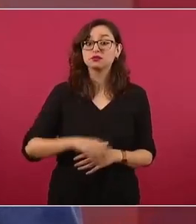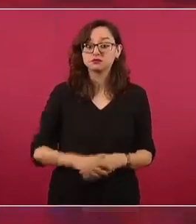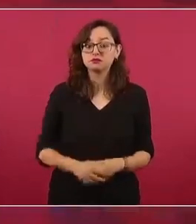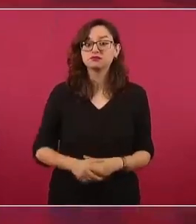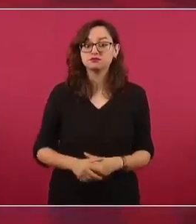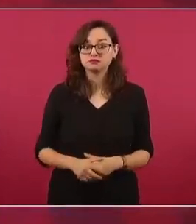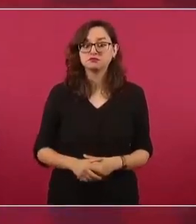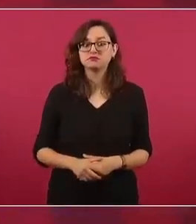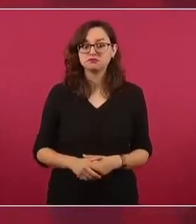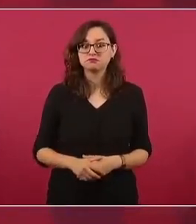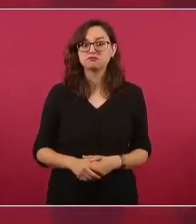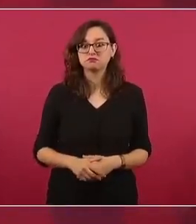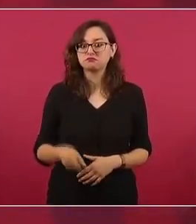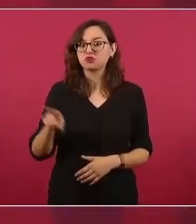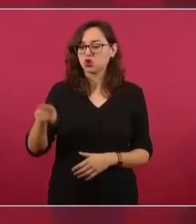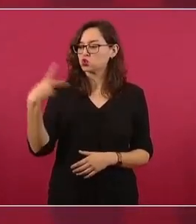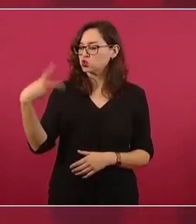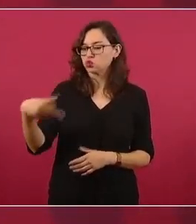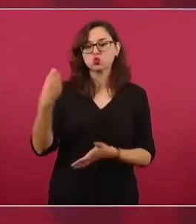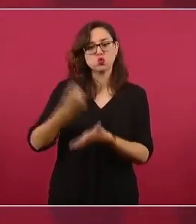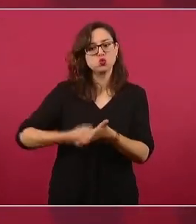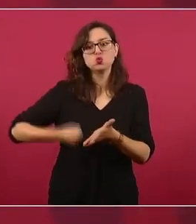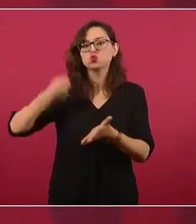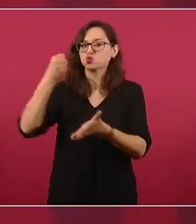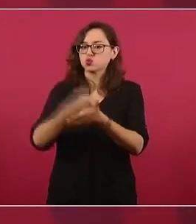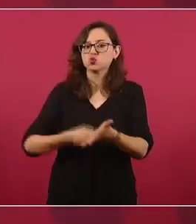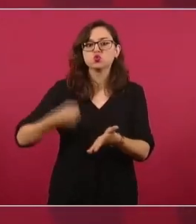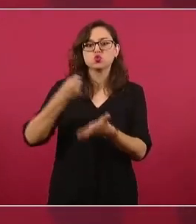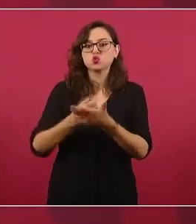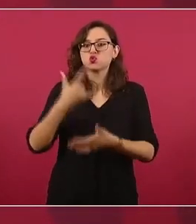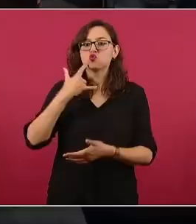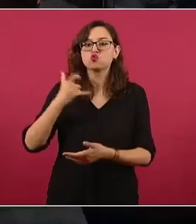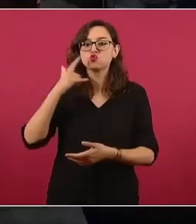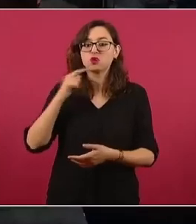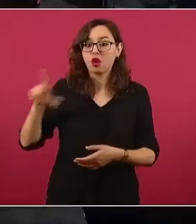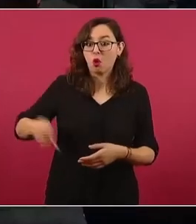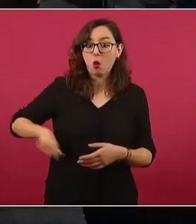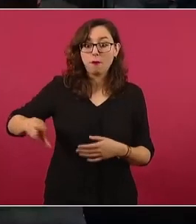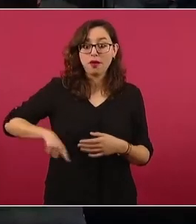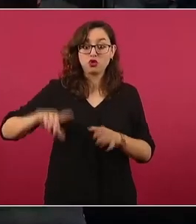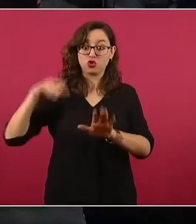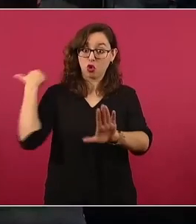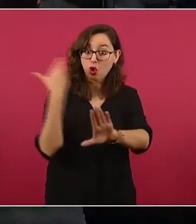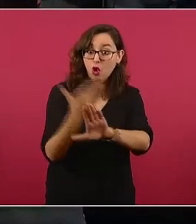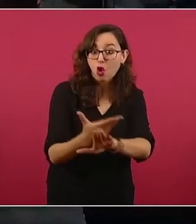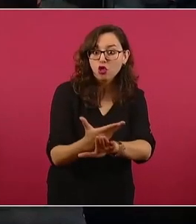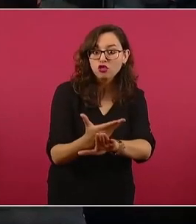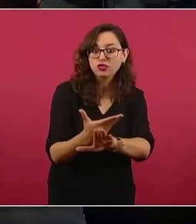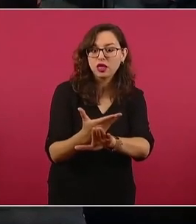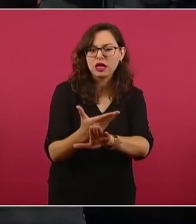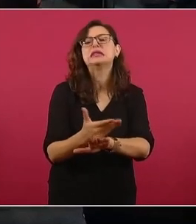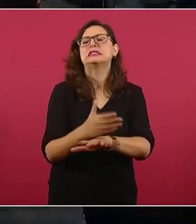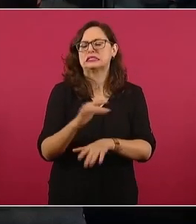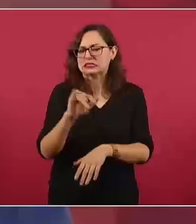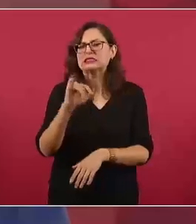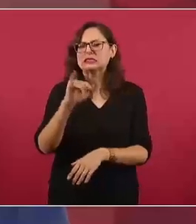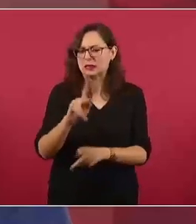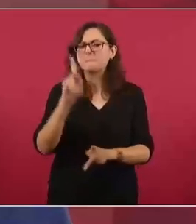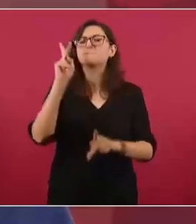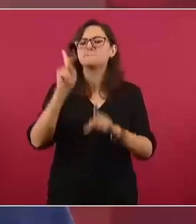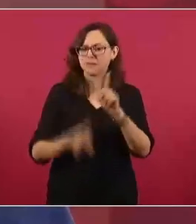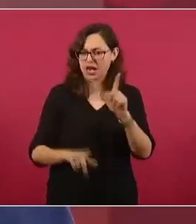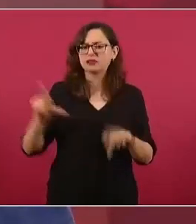pero eso es una lucha no en contra del gobierno, sí también en contra del